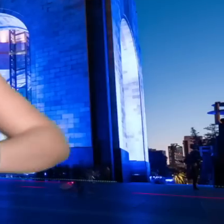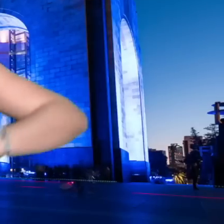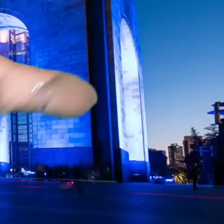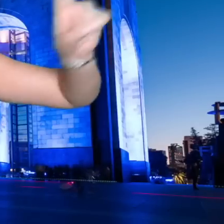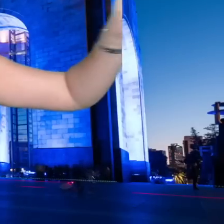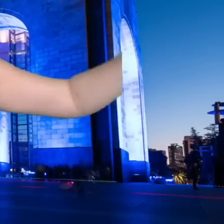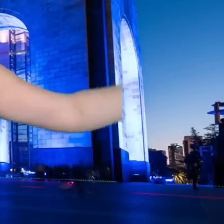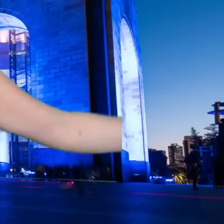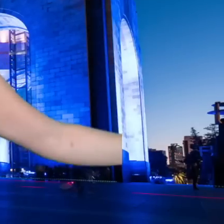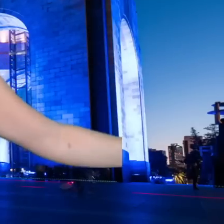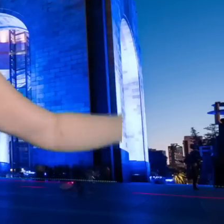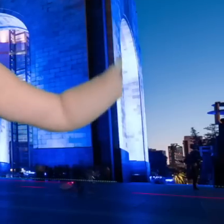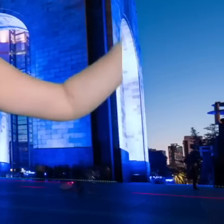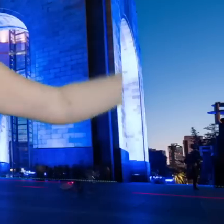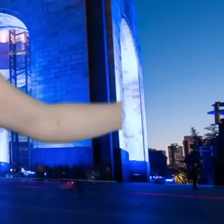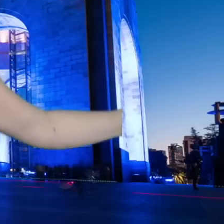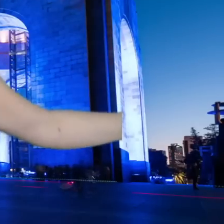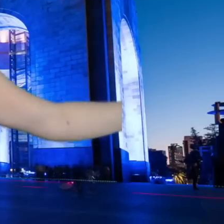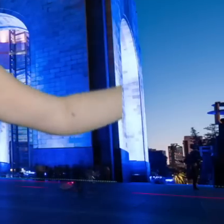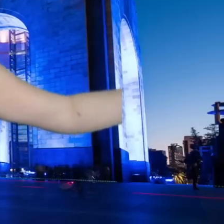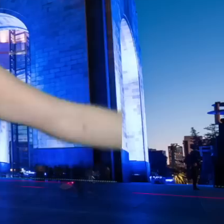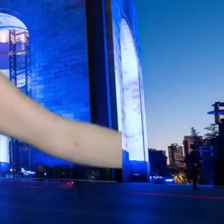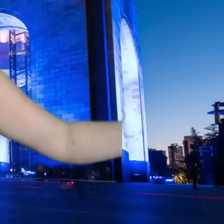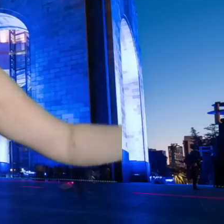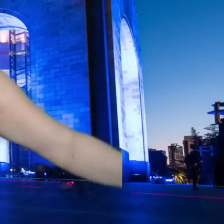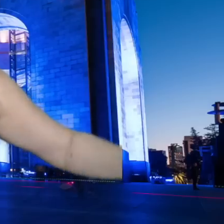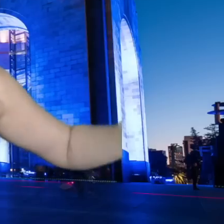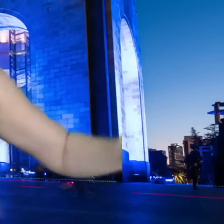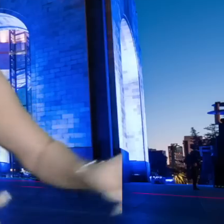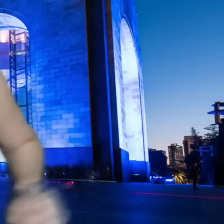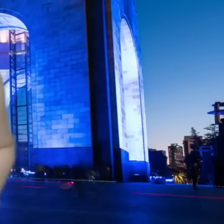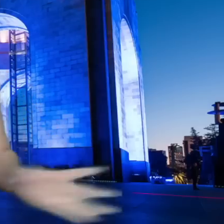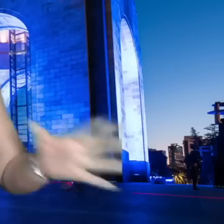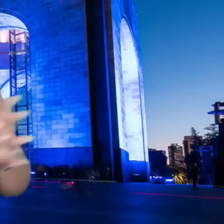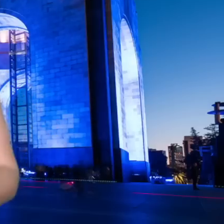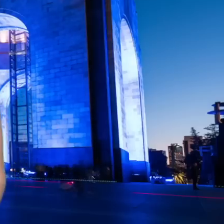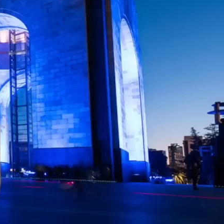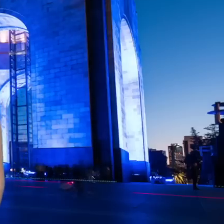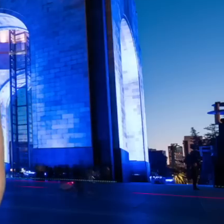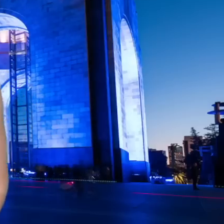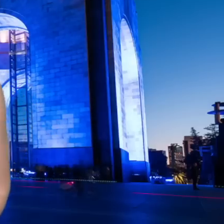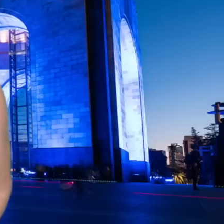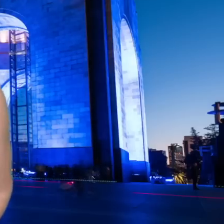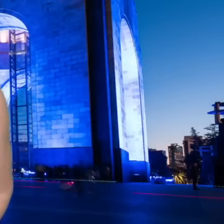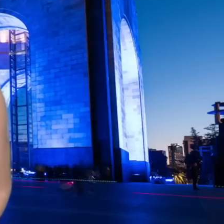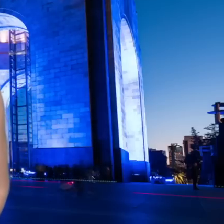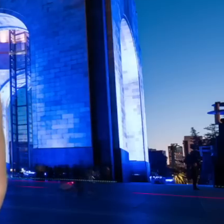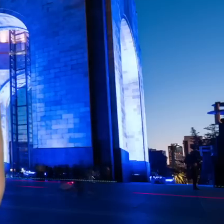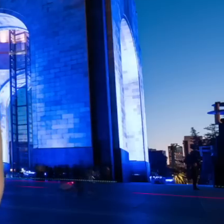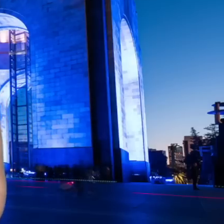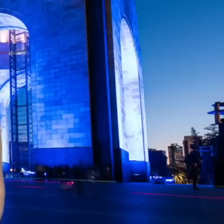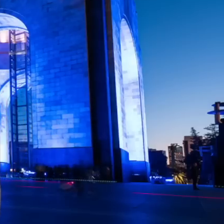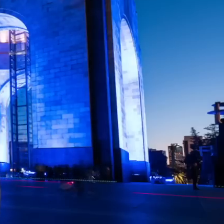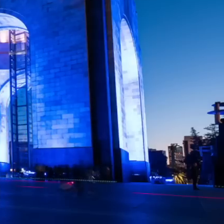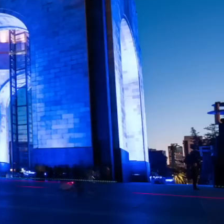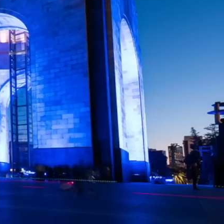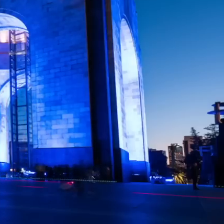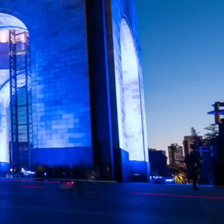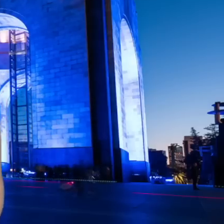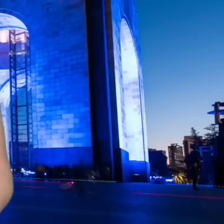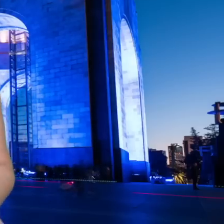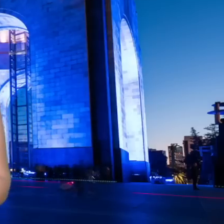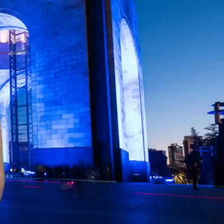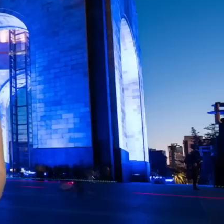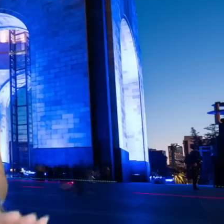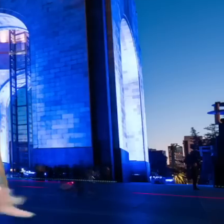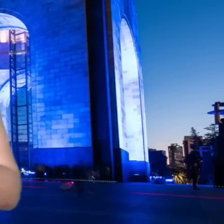presentar en Estados Unidos con la ayuda de Marcelo Ebrard. Me gustaría que me den su opinión aquí en la caja de los comentarios, los voy a estar